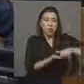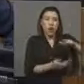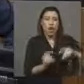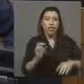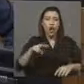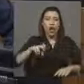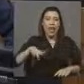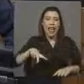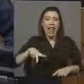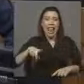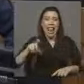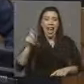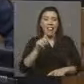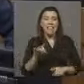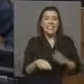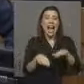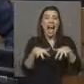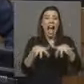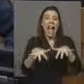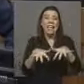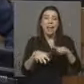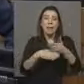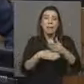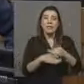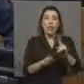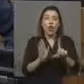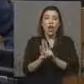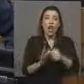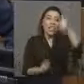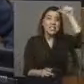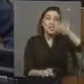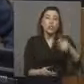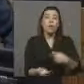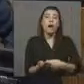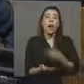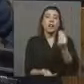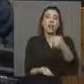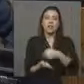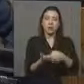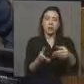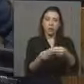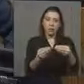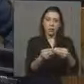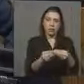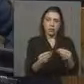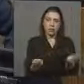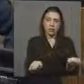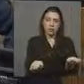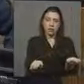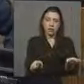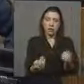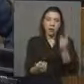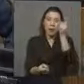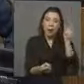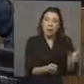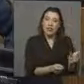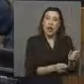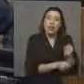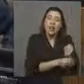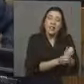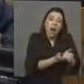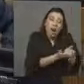ilegal y recibió una sanción de 13 millones de pesos. Un pescador artesanal,